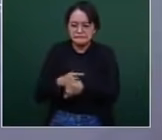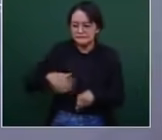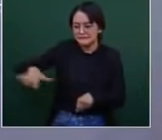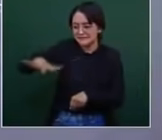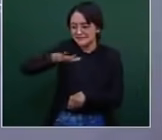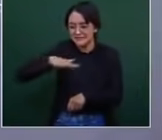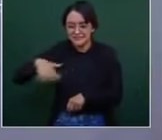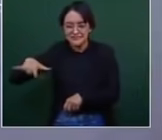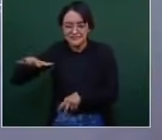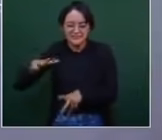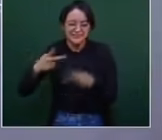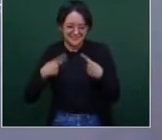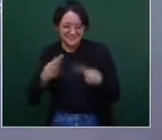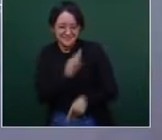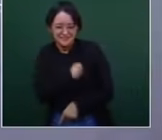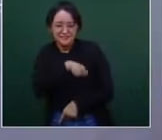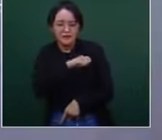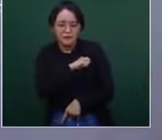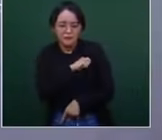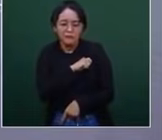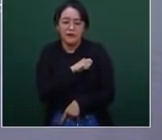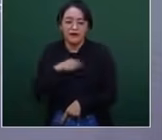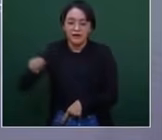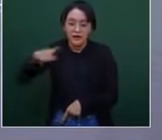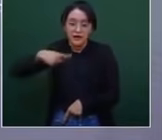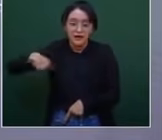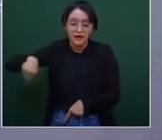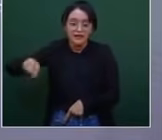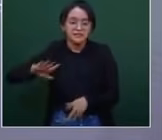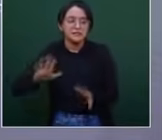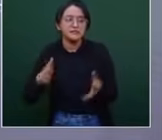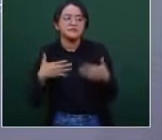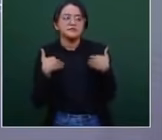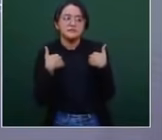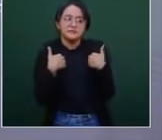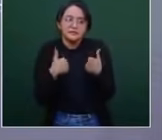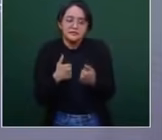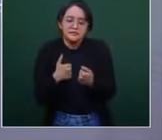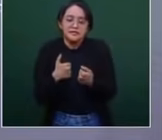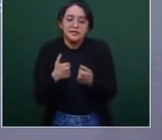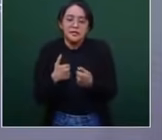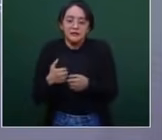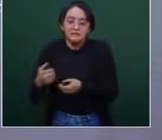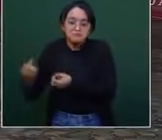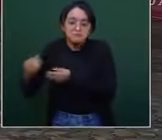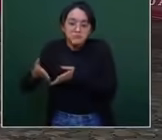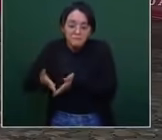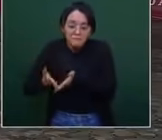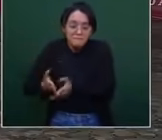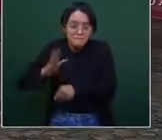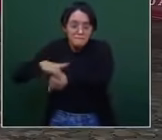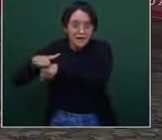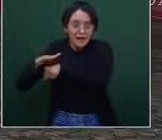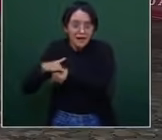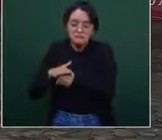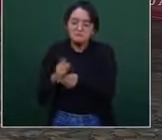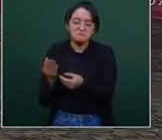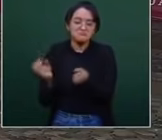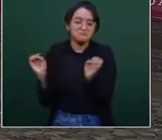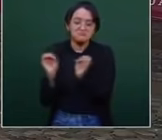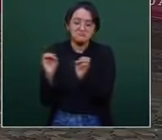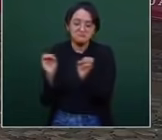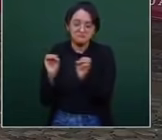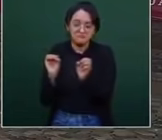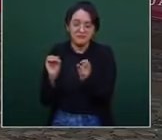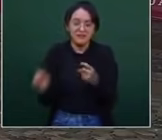la confirmación de Barradas de que no recibiría refuerzos provenientes de Cuba, ambos militares mexicanos